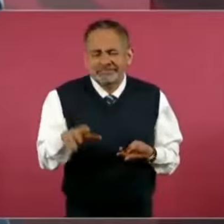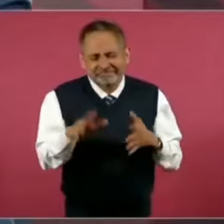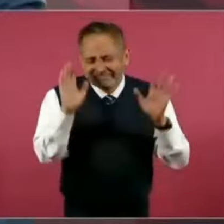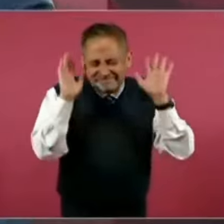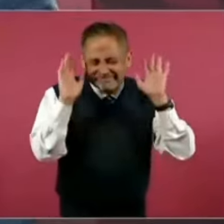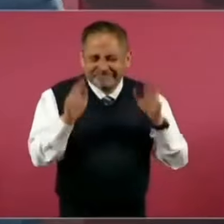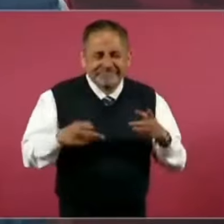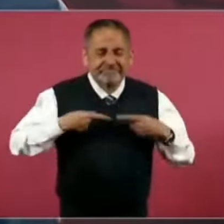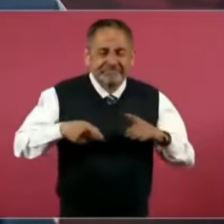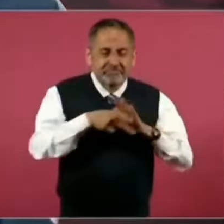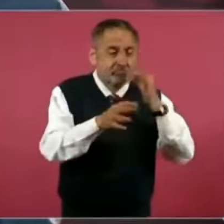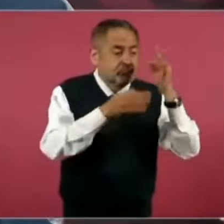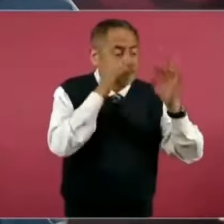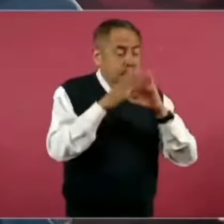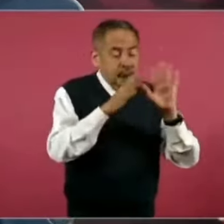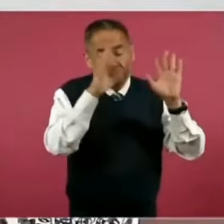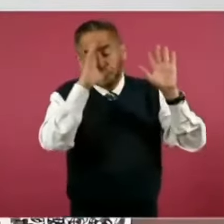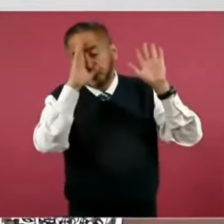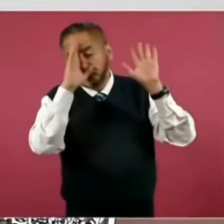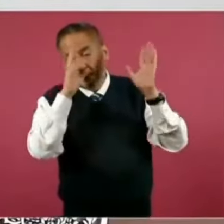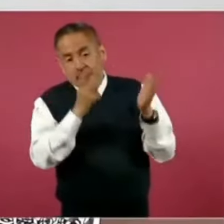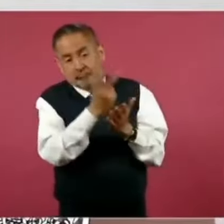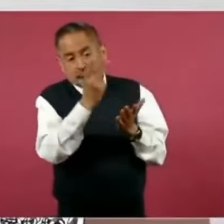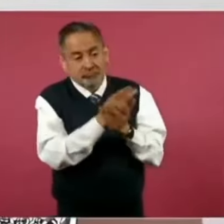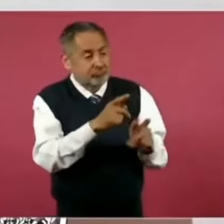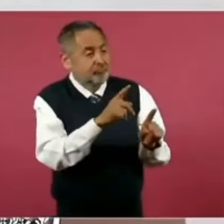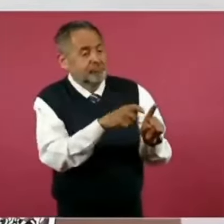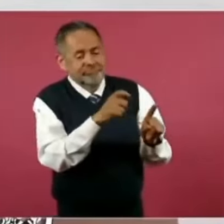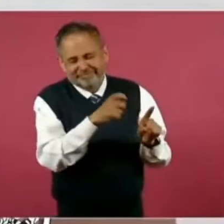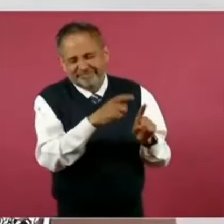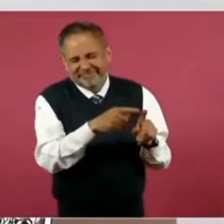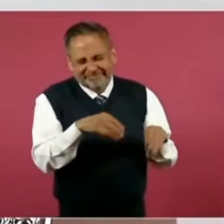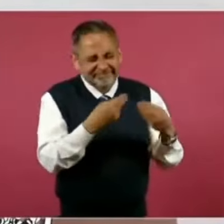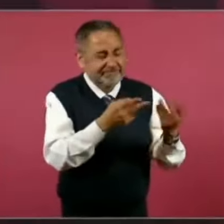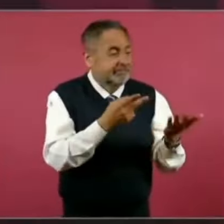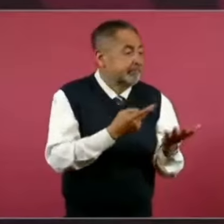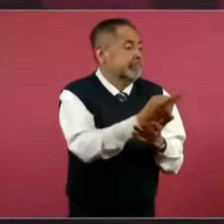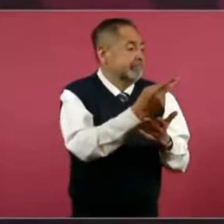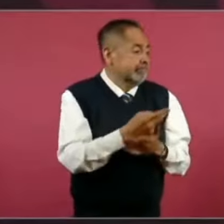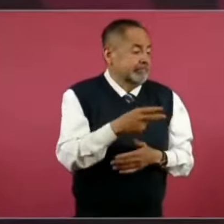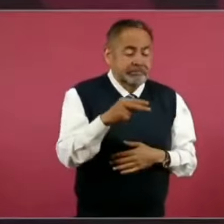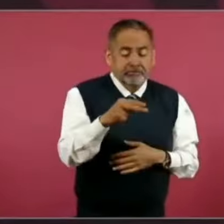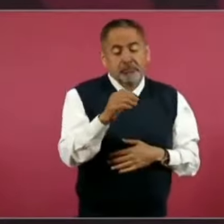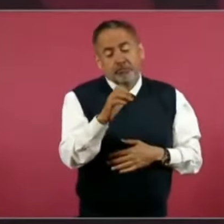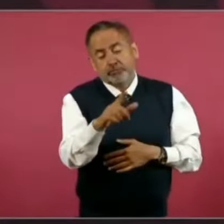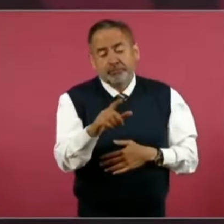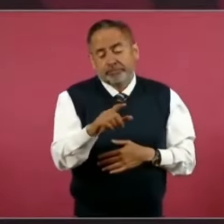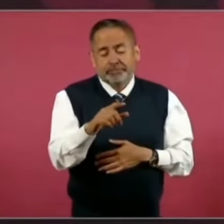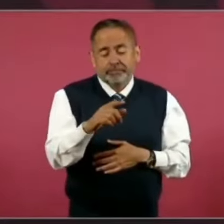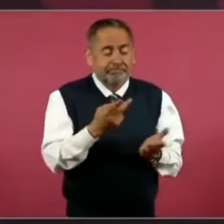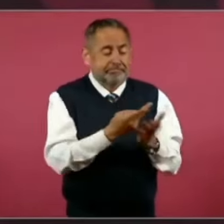periodistas que les dan, yo digo, el Premio Nobel de Periodismo, el